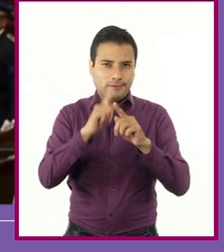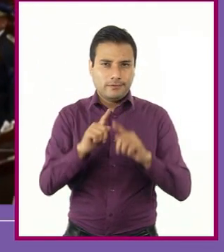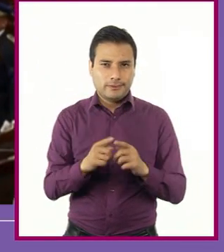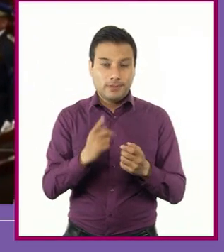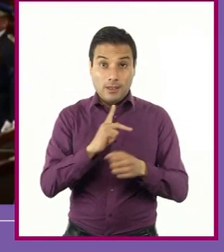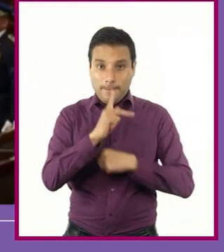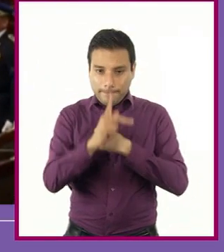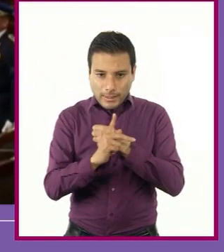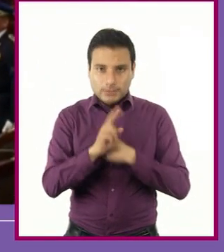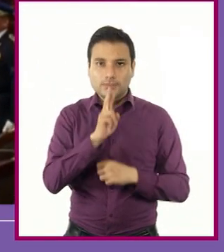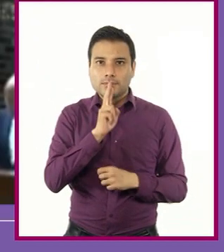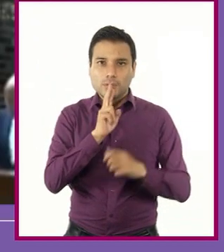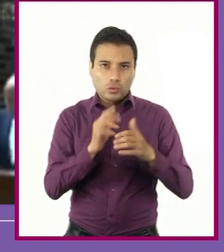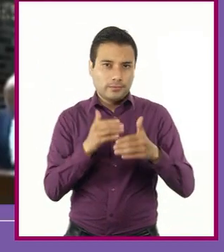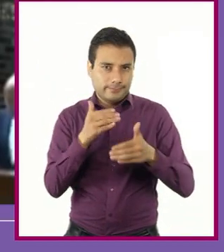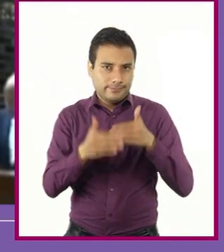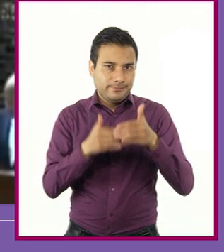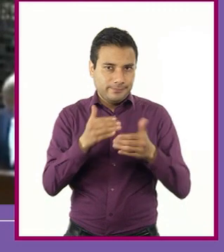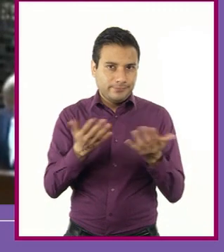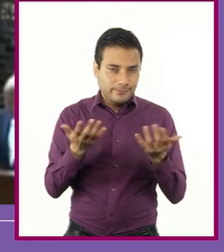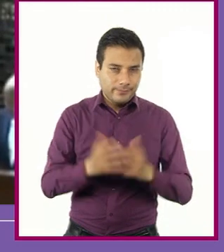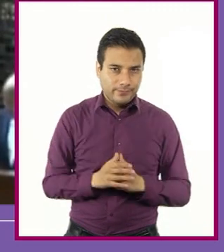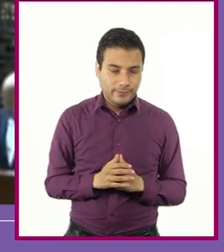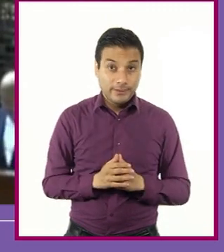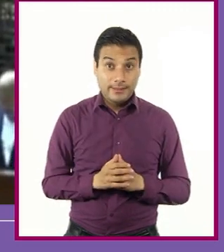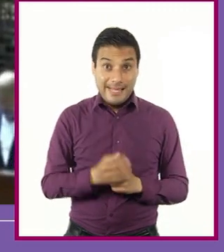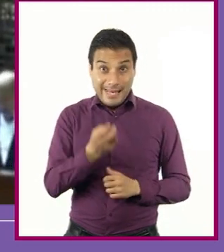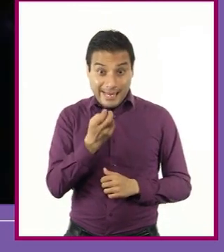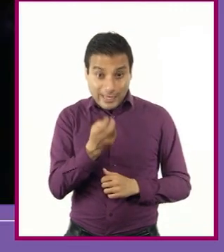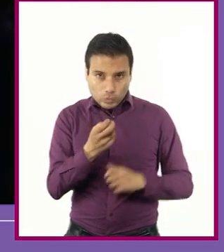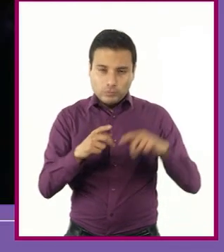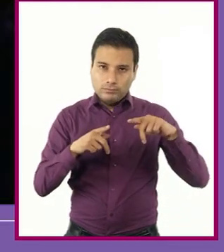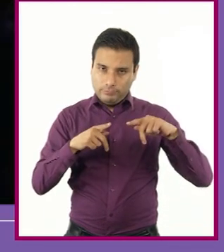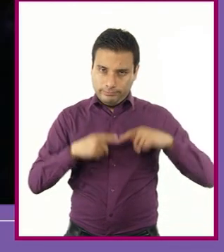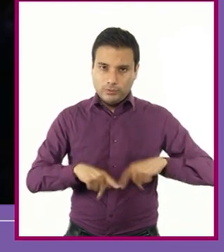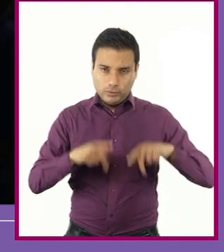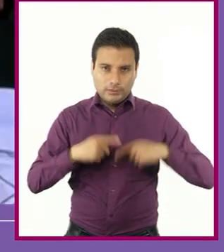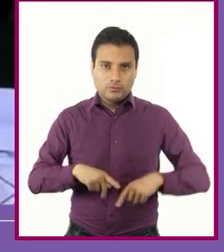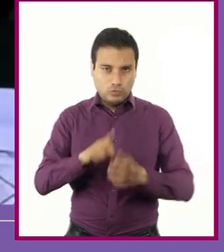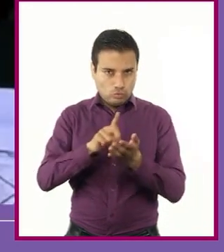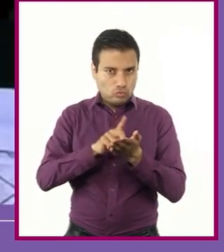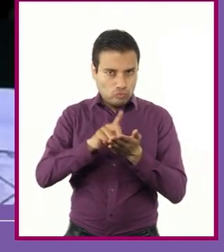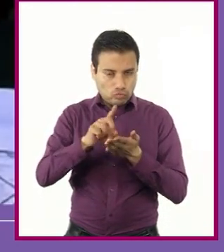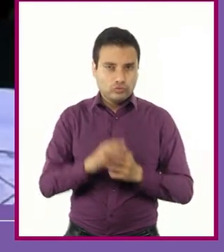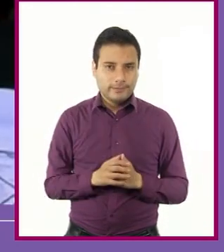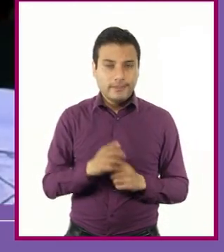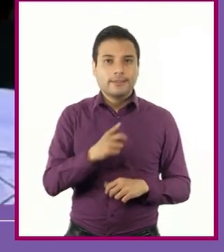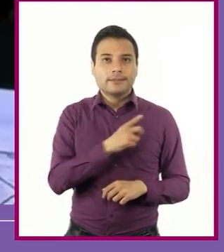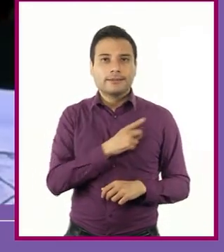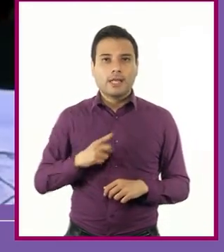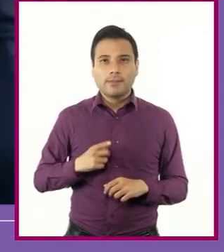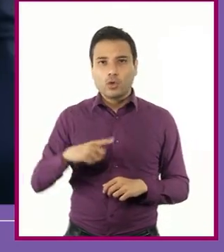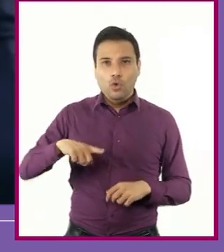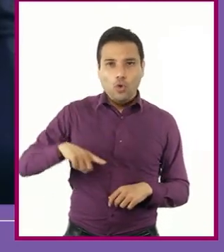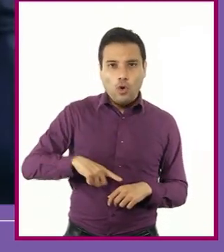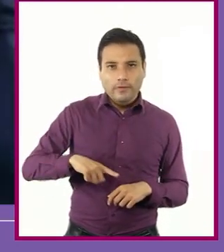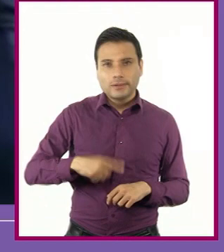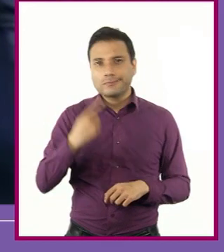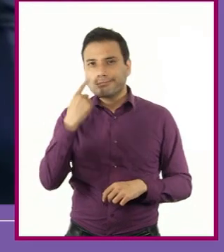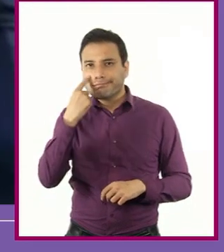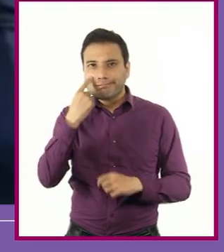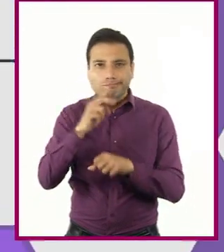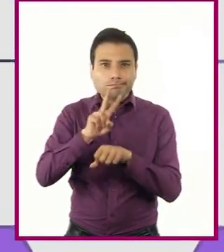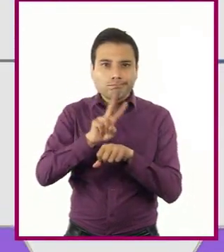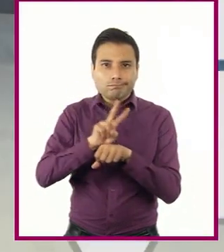país pueda funcionar. Además, es un derecho de los ciudadanos dar seguimiento a los gobernantes electos y opinar sobre su actuar.